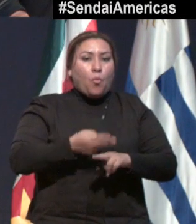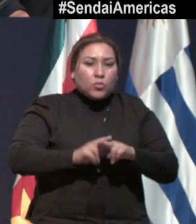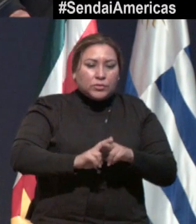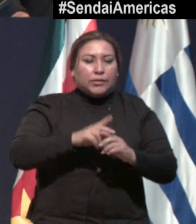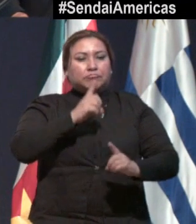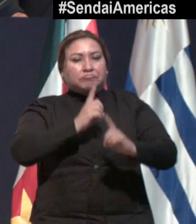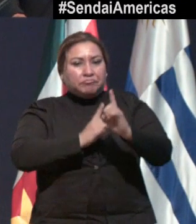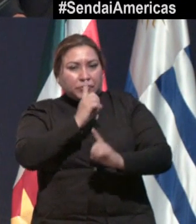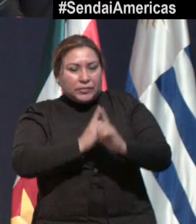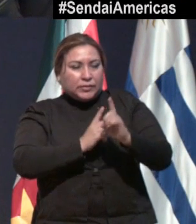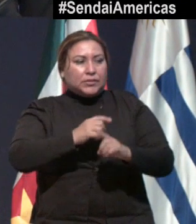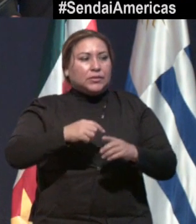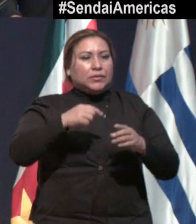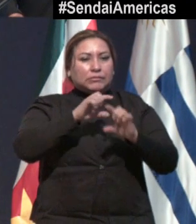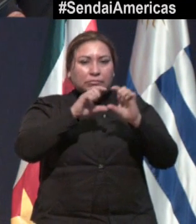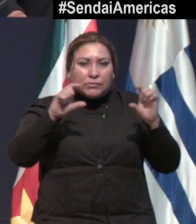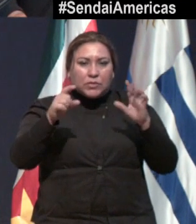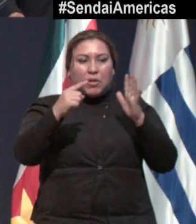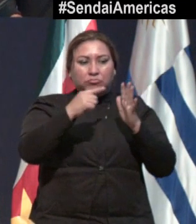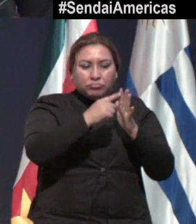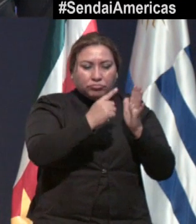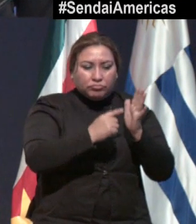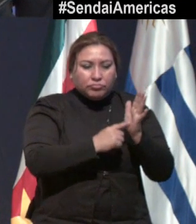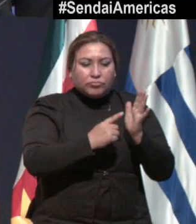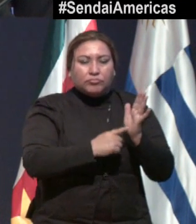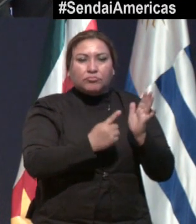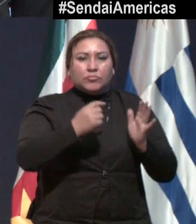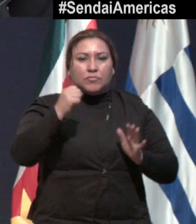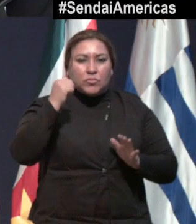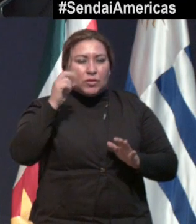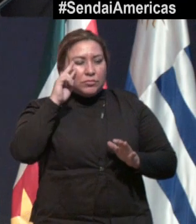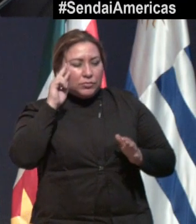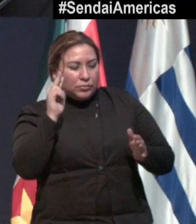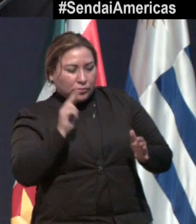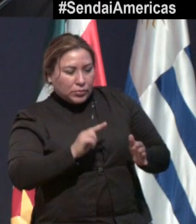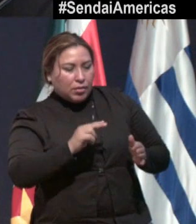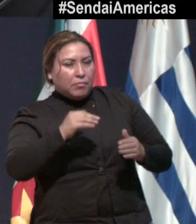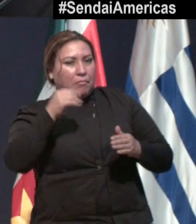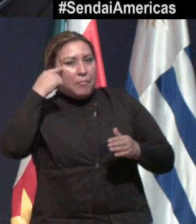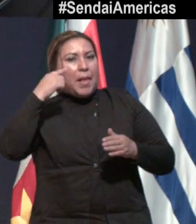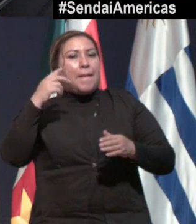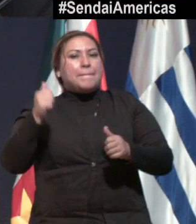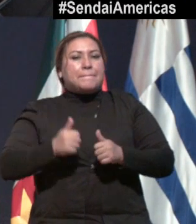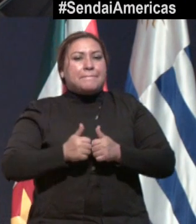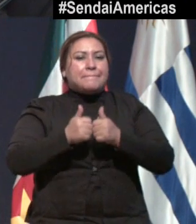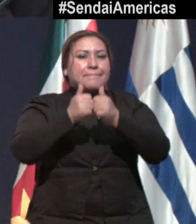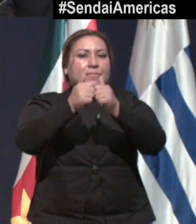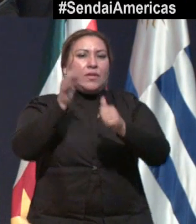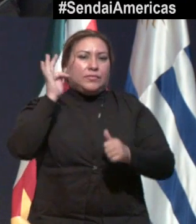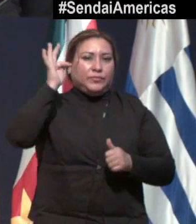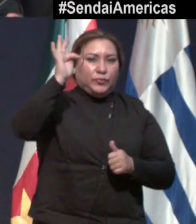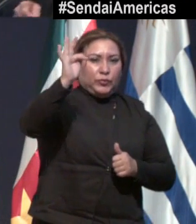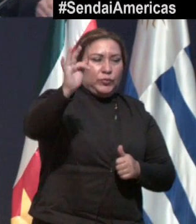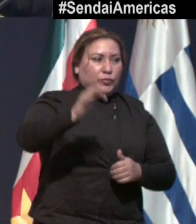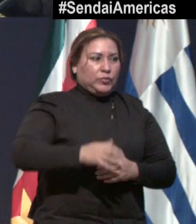días sobre las prioridades que la región debe observar en adelante, que surgen justamente de los